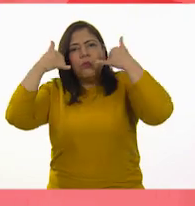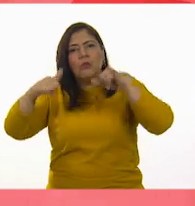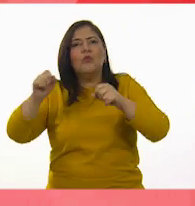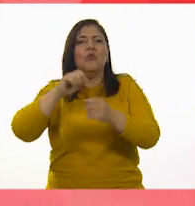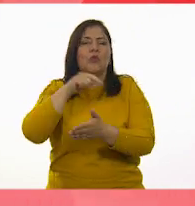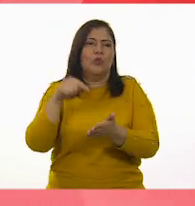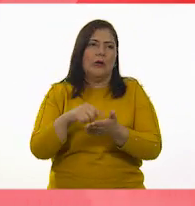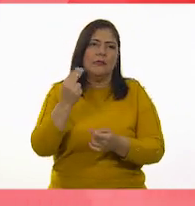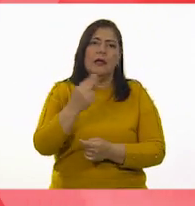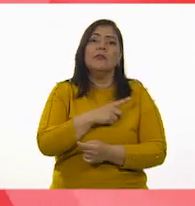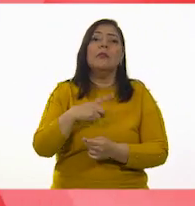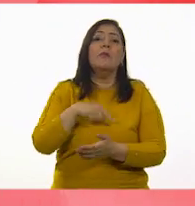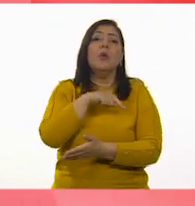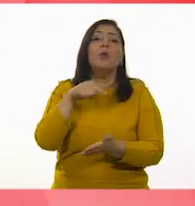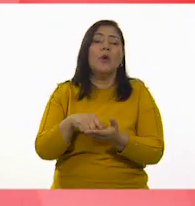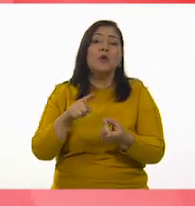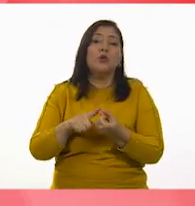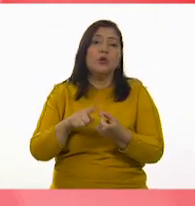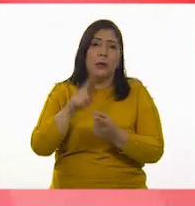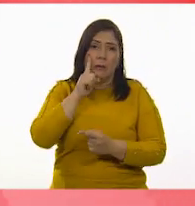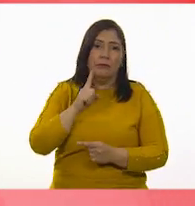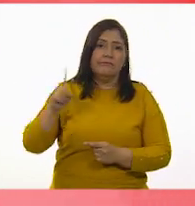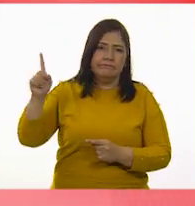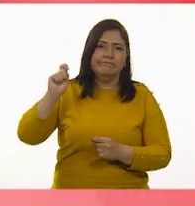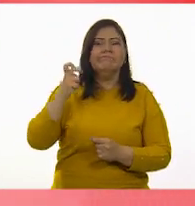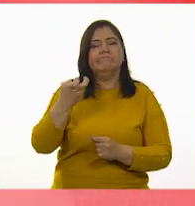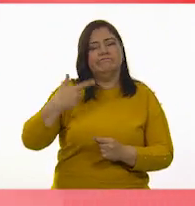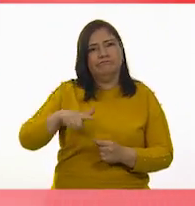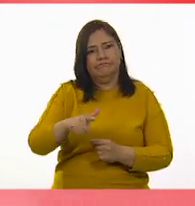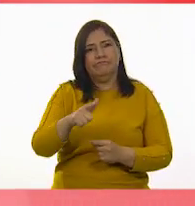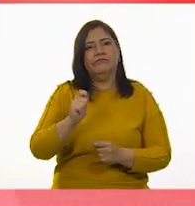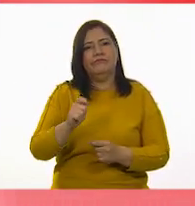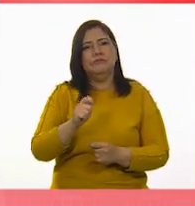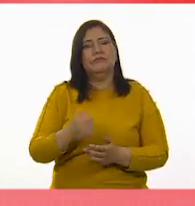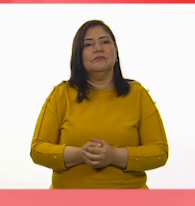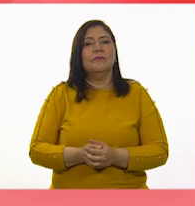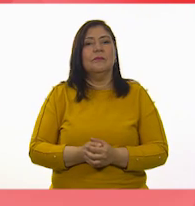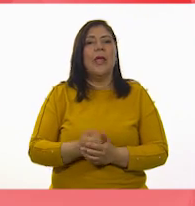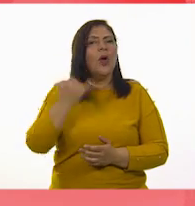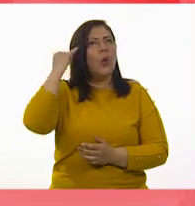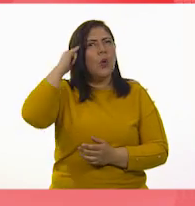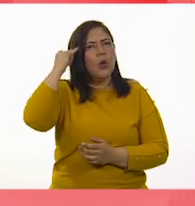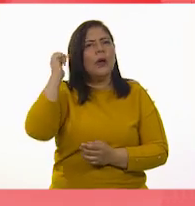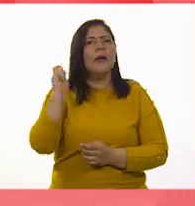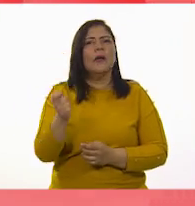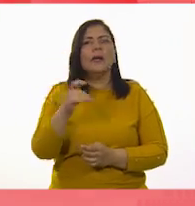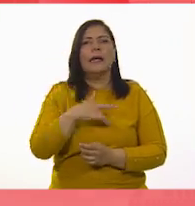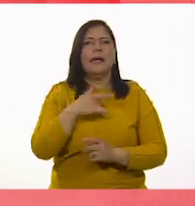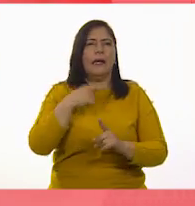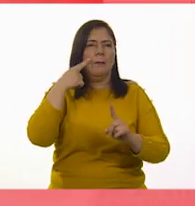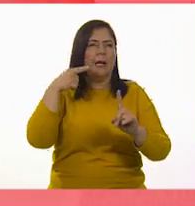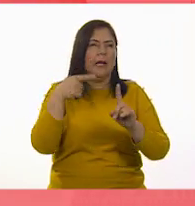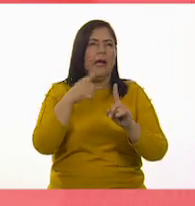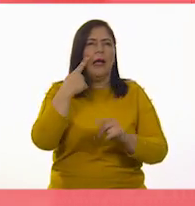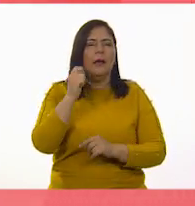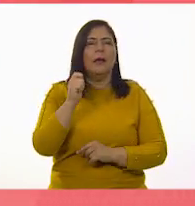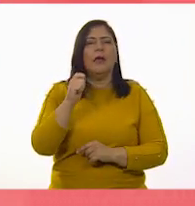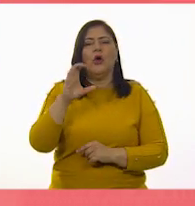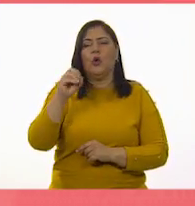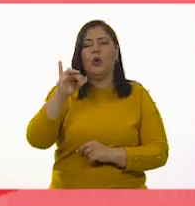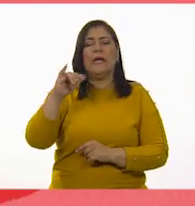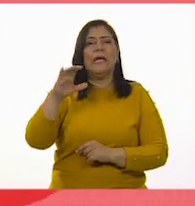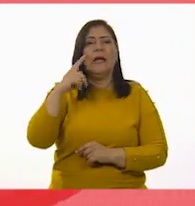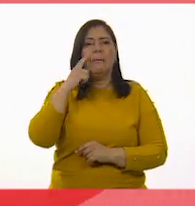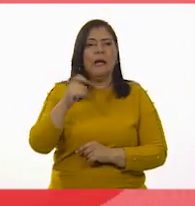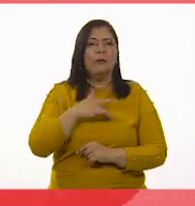encontraron? Exactamente, en este precioso territorio. Uno de estos indígenas fue Conín, quien, después de ser evangelizado, se hizo cuate